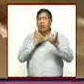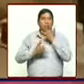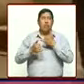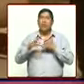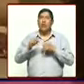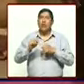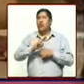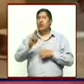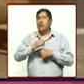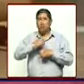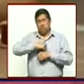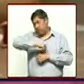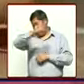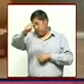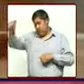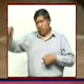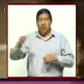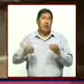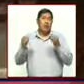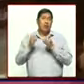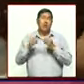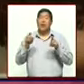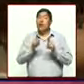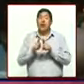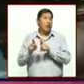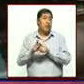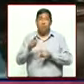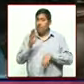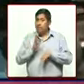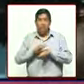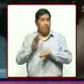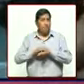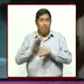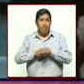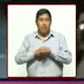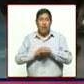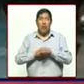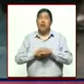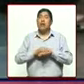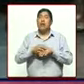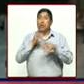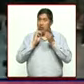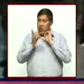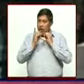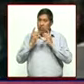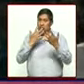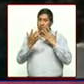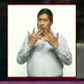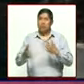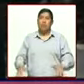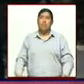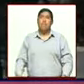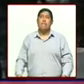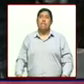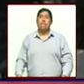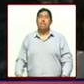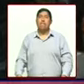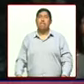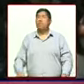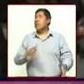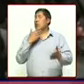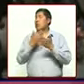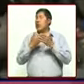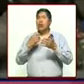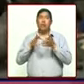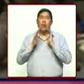hacer el uso indiscriminado de los agentes químicos, y también ha llamado a los protestantes a un diálogo. Exactamente, bueno,